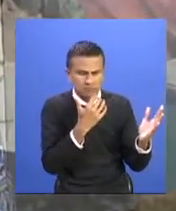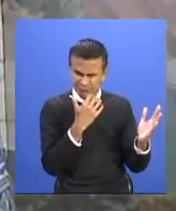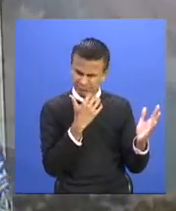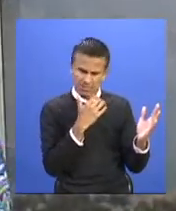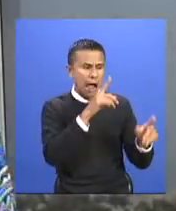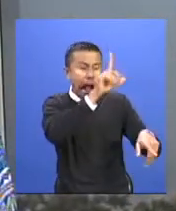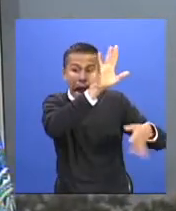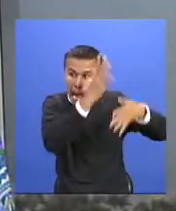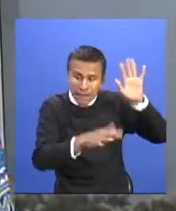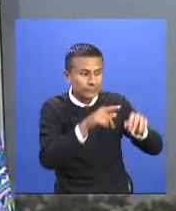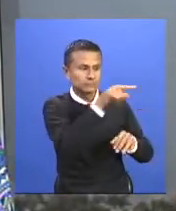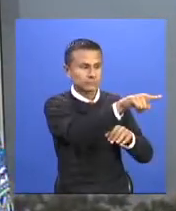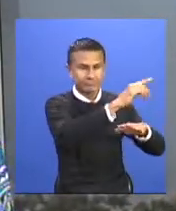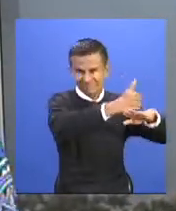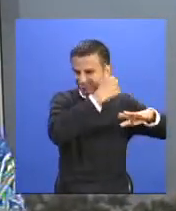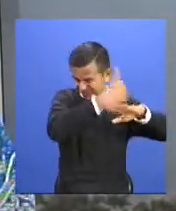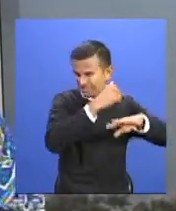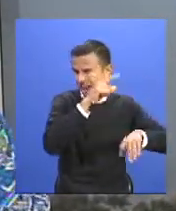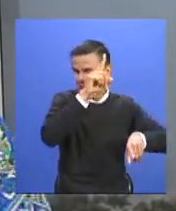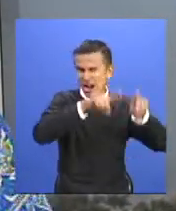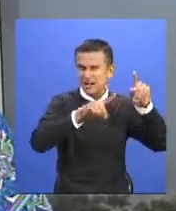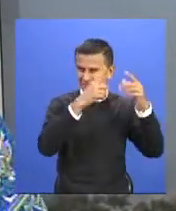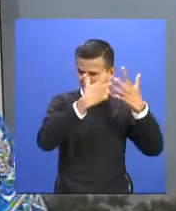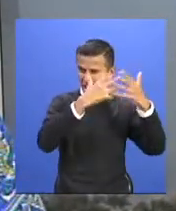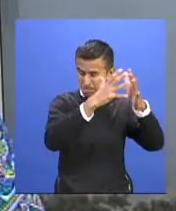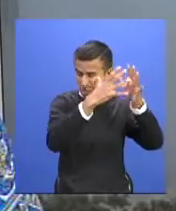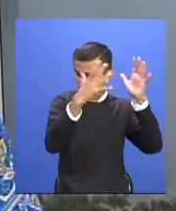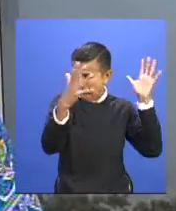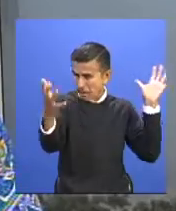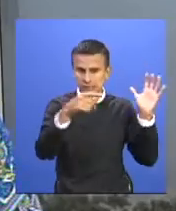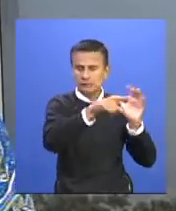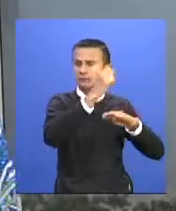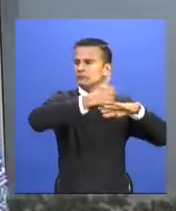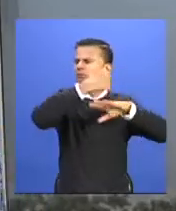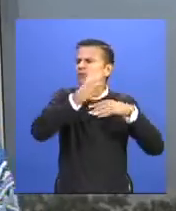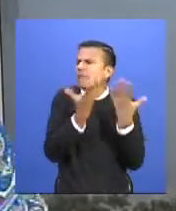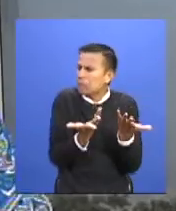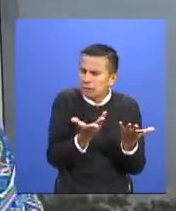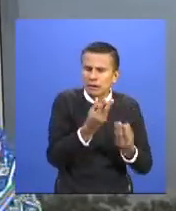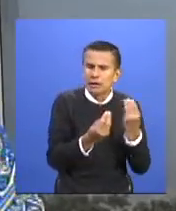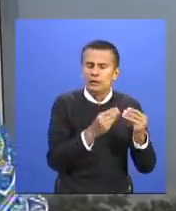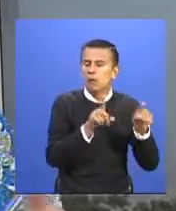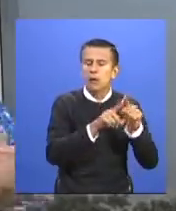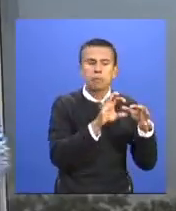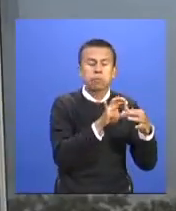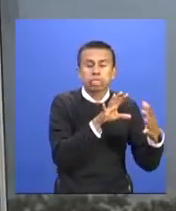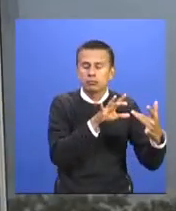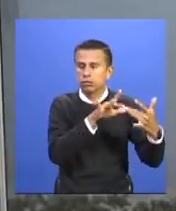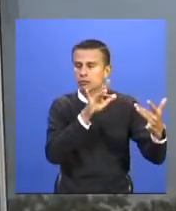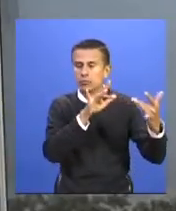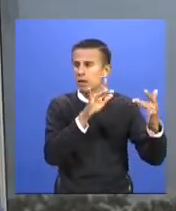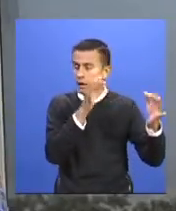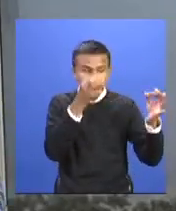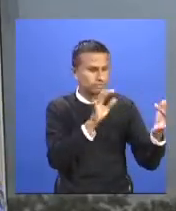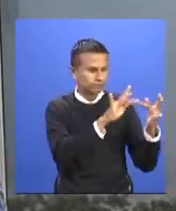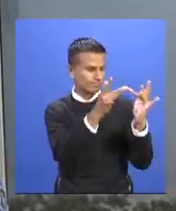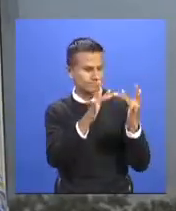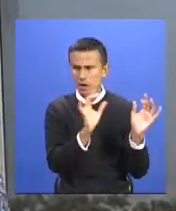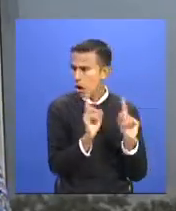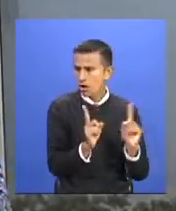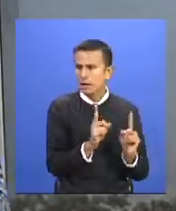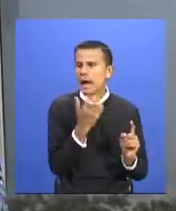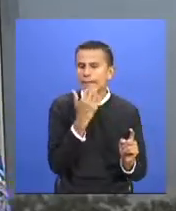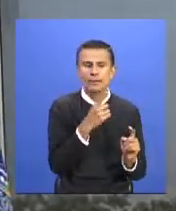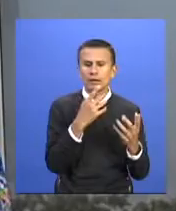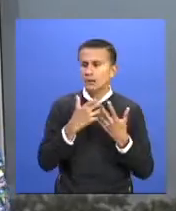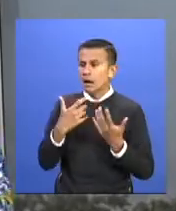cierto, muchas veces los gerentes, cuando, sobre todo cuando son empresas muy grandes, pierden de alguna manera toda esa conexión y entonces no tienen muy